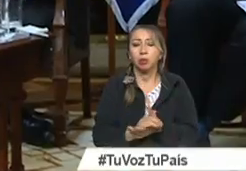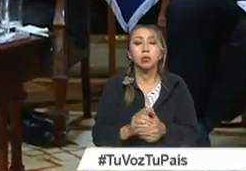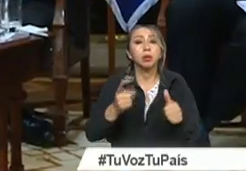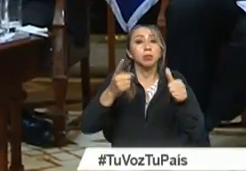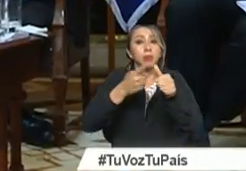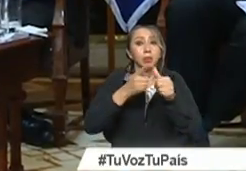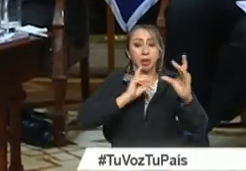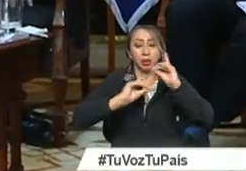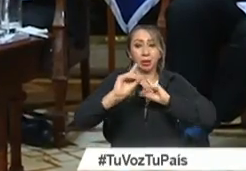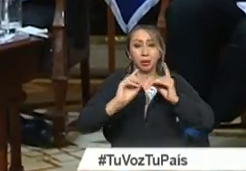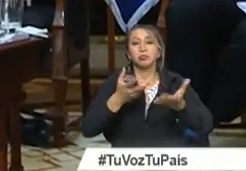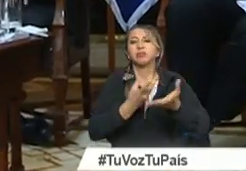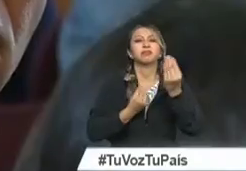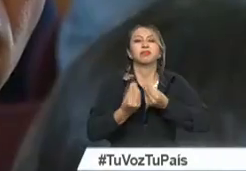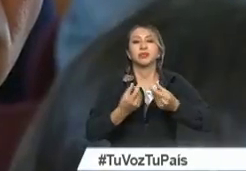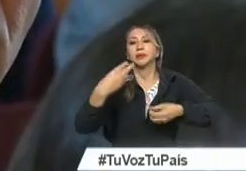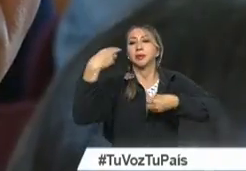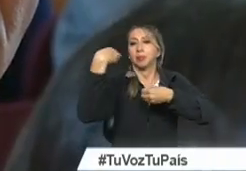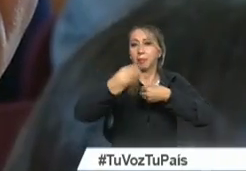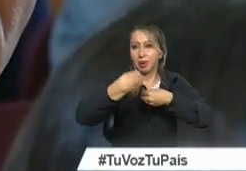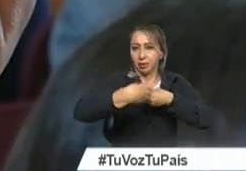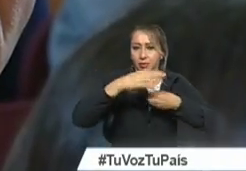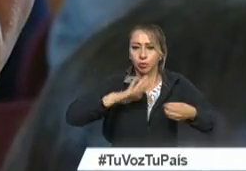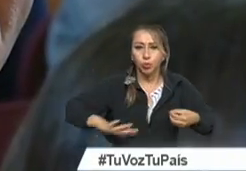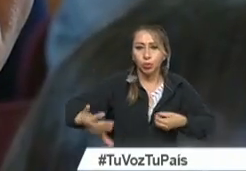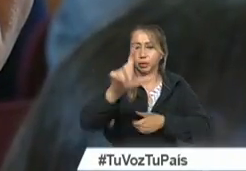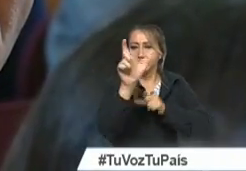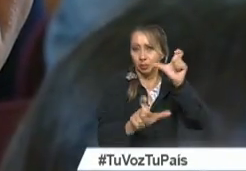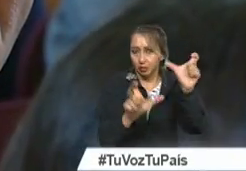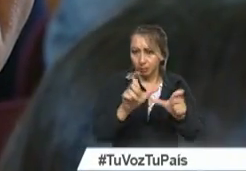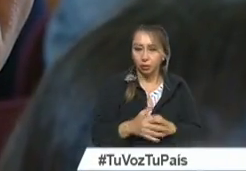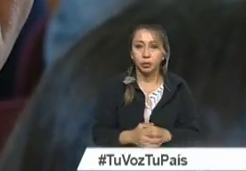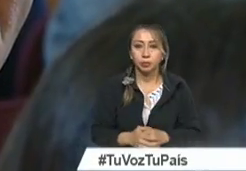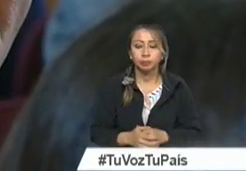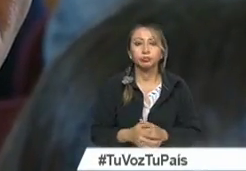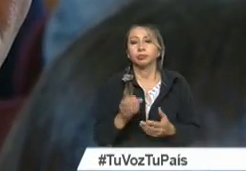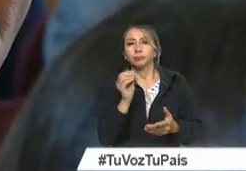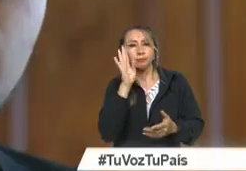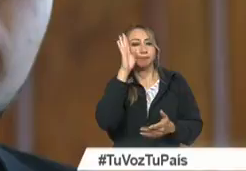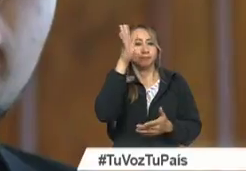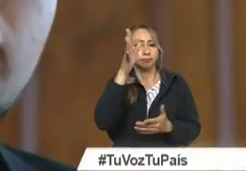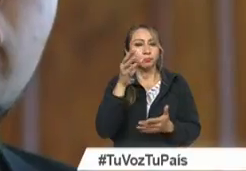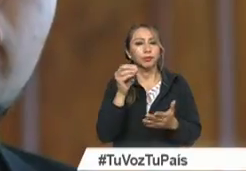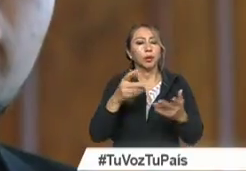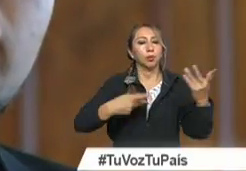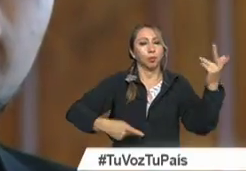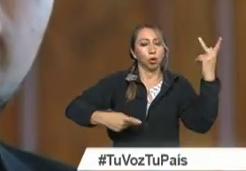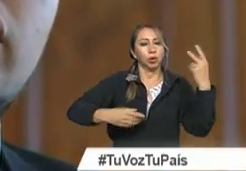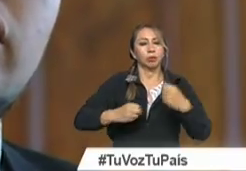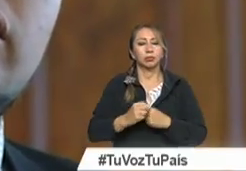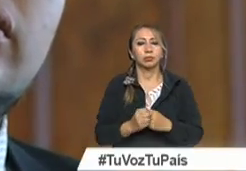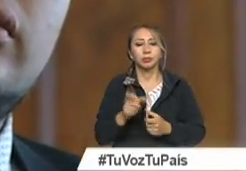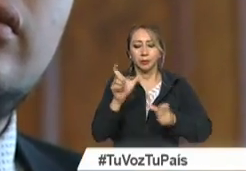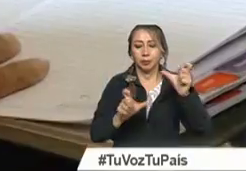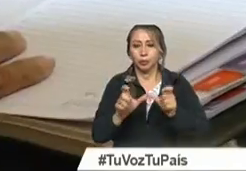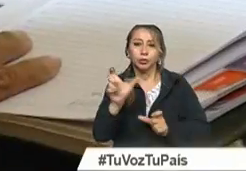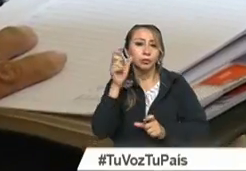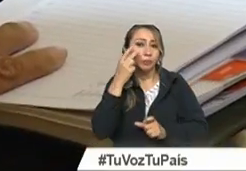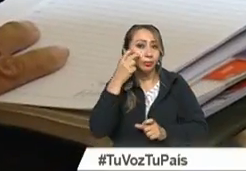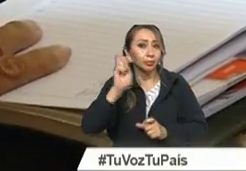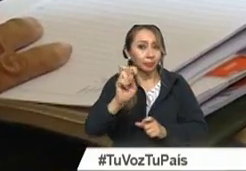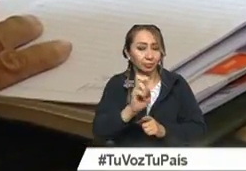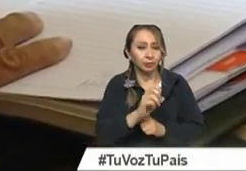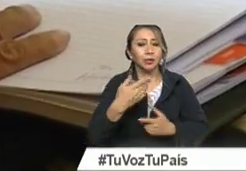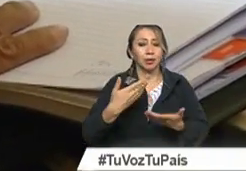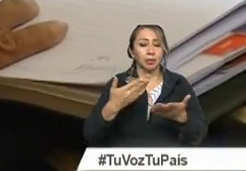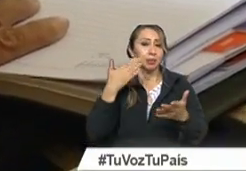mesa de trabajo busca la participación de toda la ciudadanía pues el propósito es potenciar las políticas de movilidad humana con enfoque de